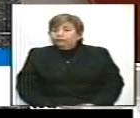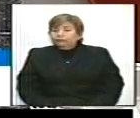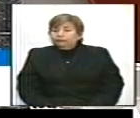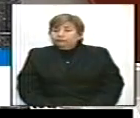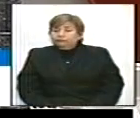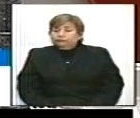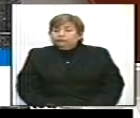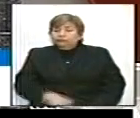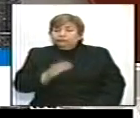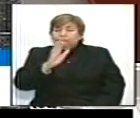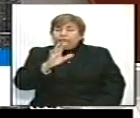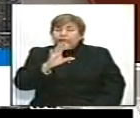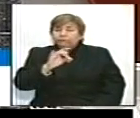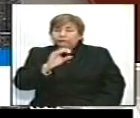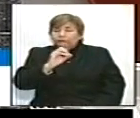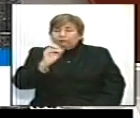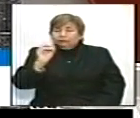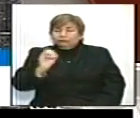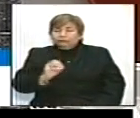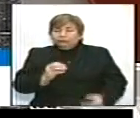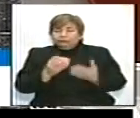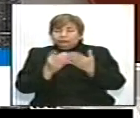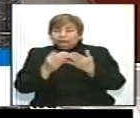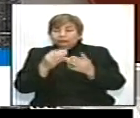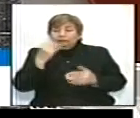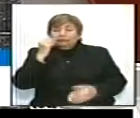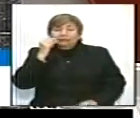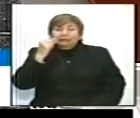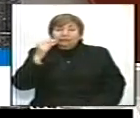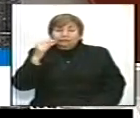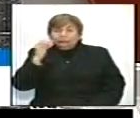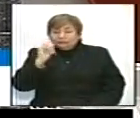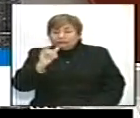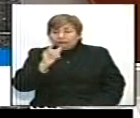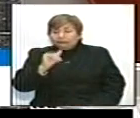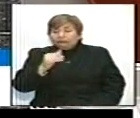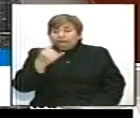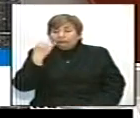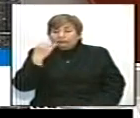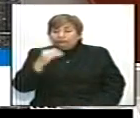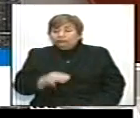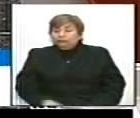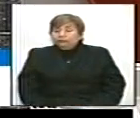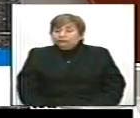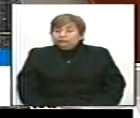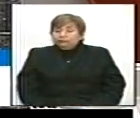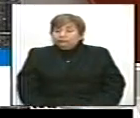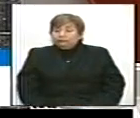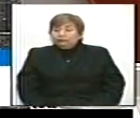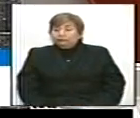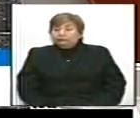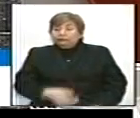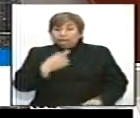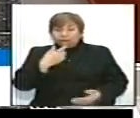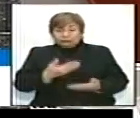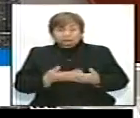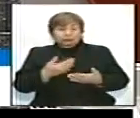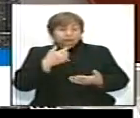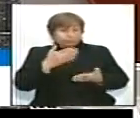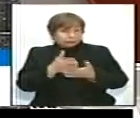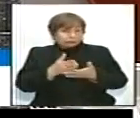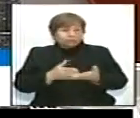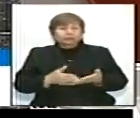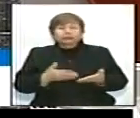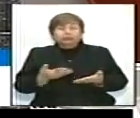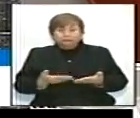y un 58% de estudiantes habla una lengua originaria como primera o segunda lengua, ¿no? Eso es parte